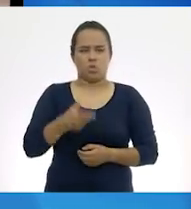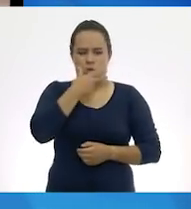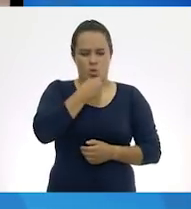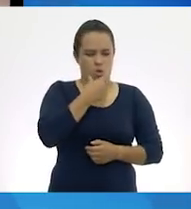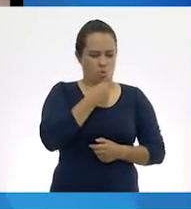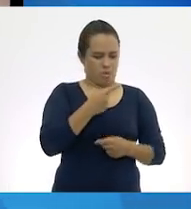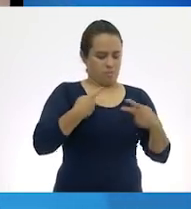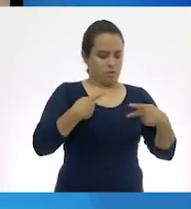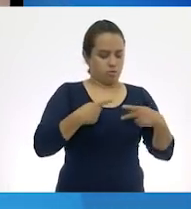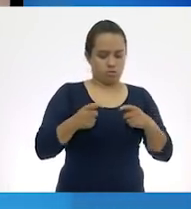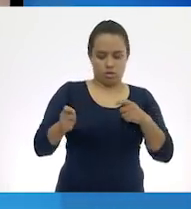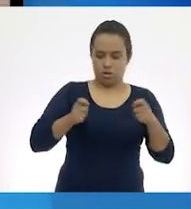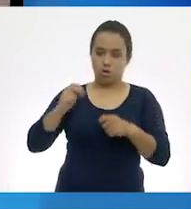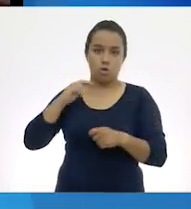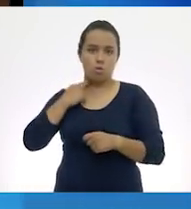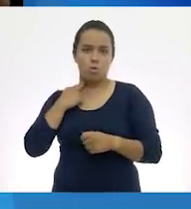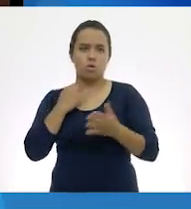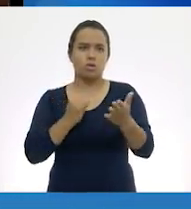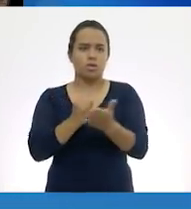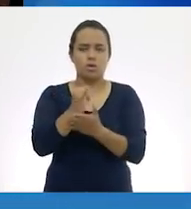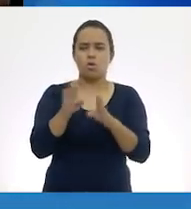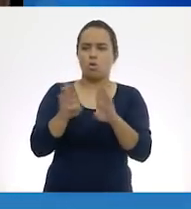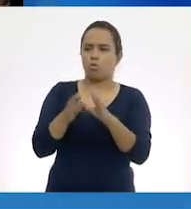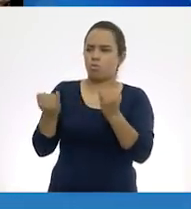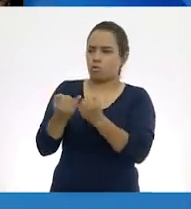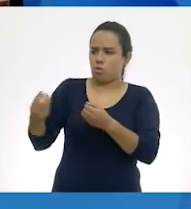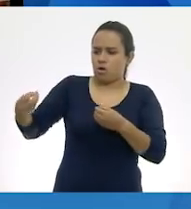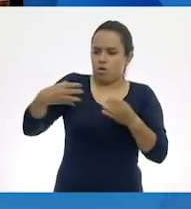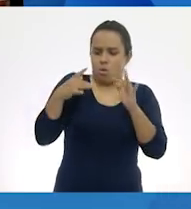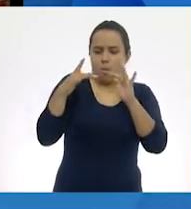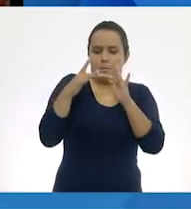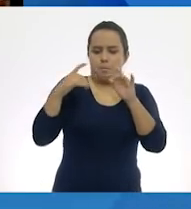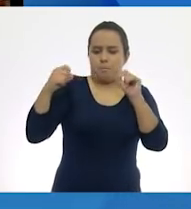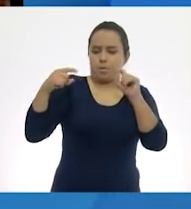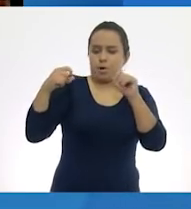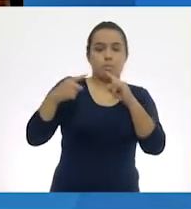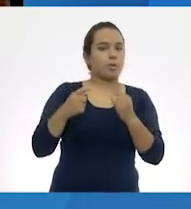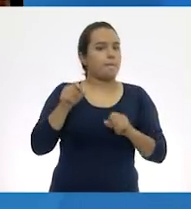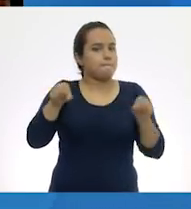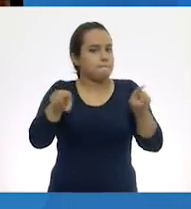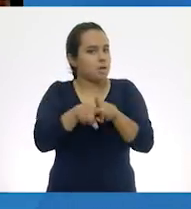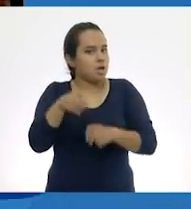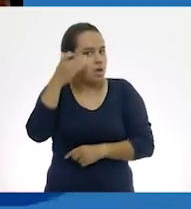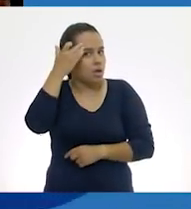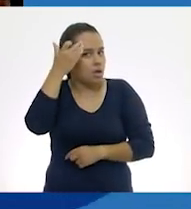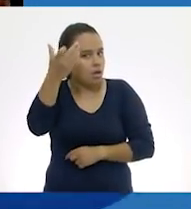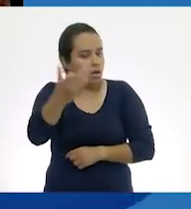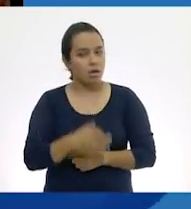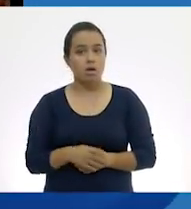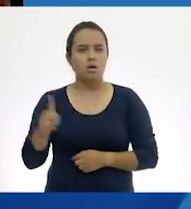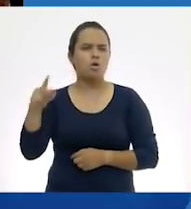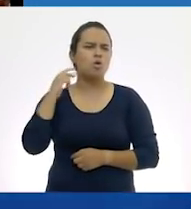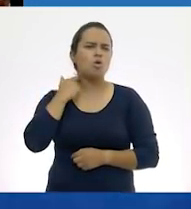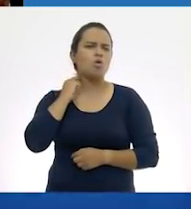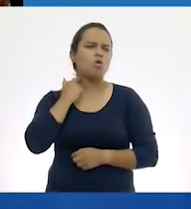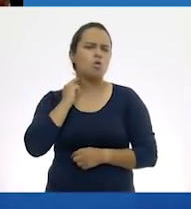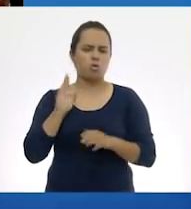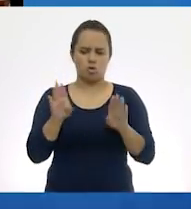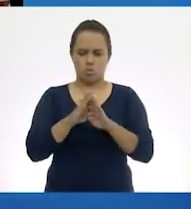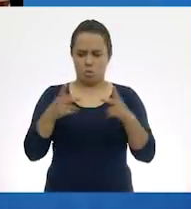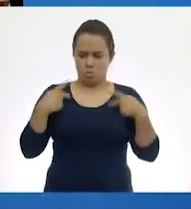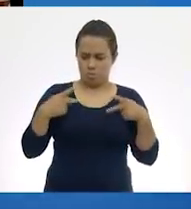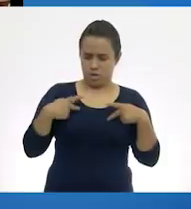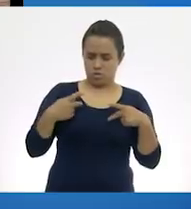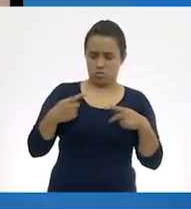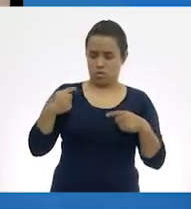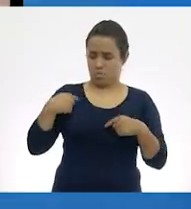al robot y toma decisiones al recibir retroalimentación sensorial en tiempo real. El robot actúa como una extensión de la persona que